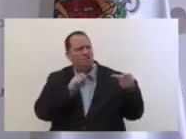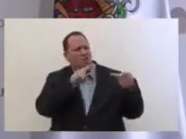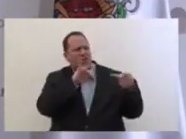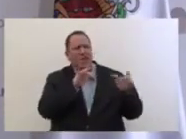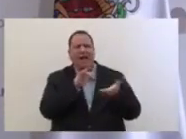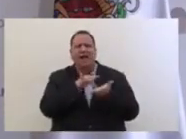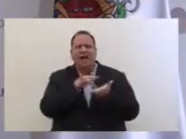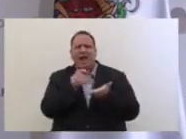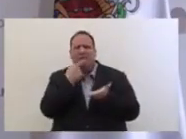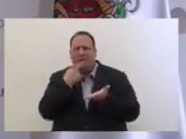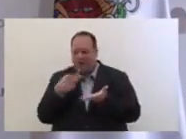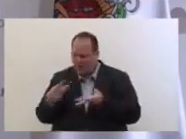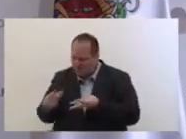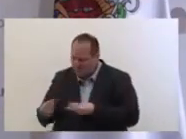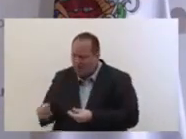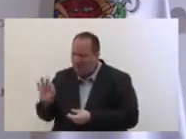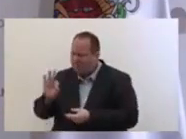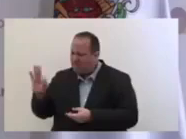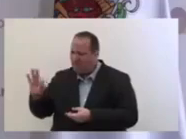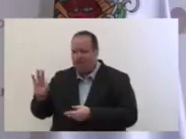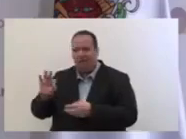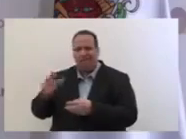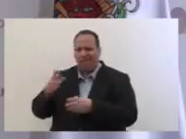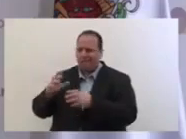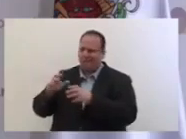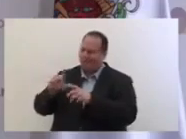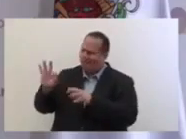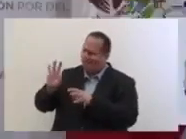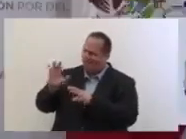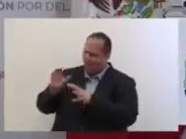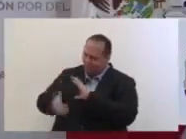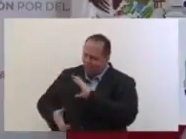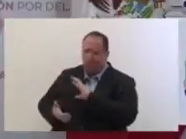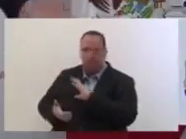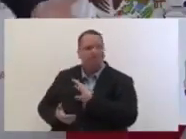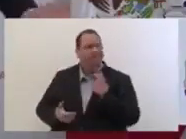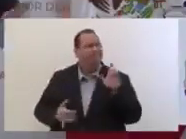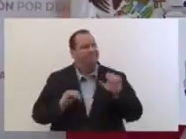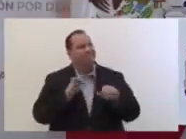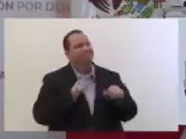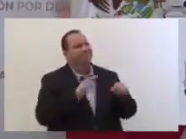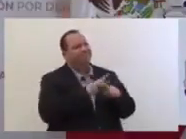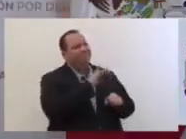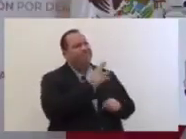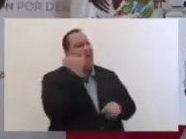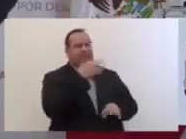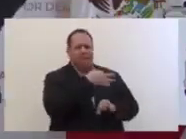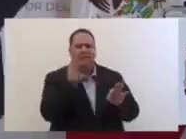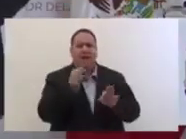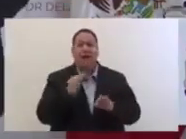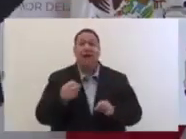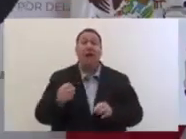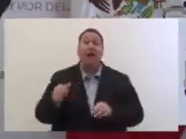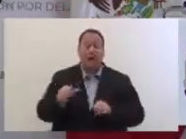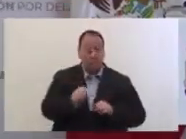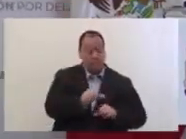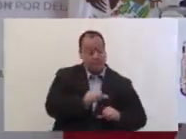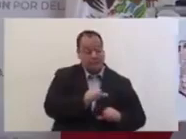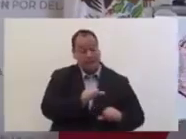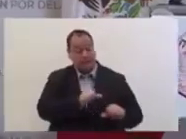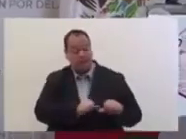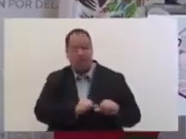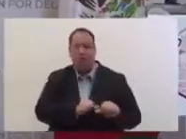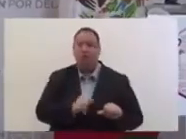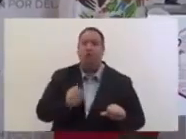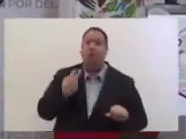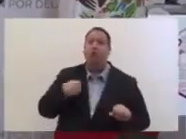los medicamentos caducos, así es. Sí, efectivamente, gobernadora, como le informamos en su momento, desde la época de la transición, cuando hicimos